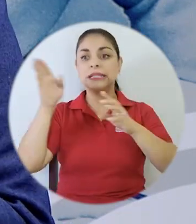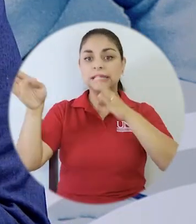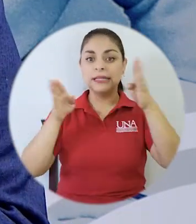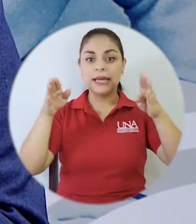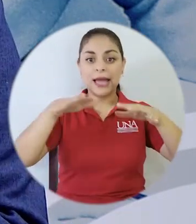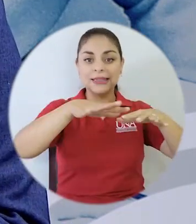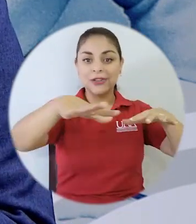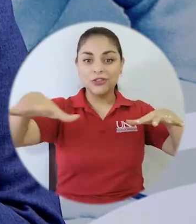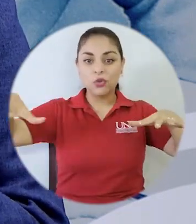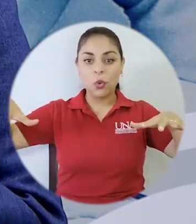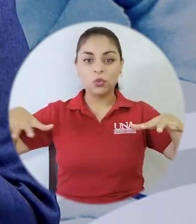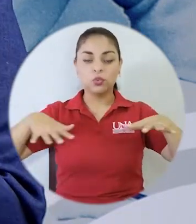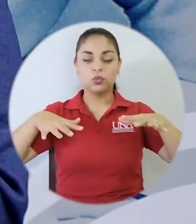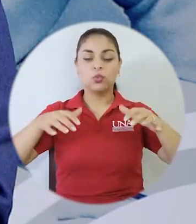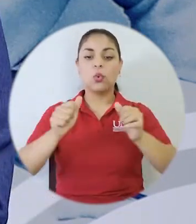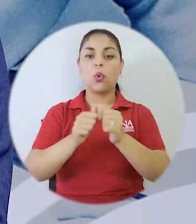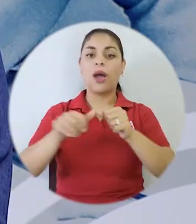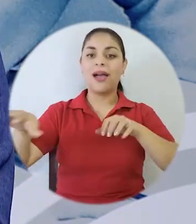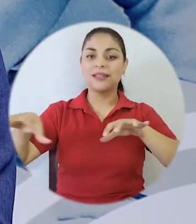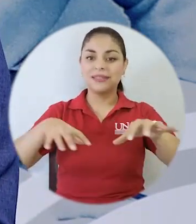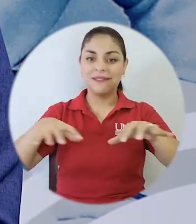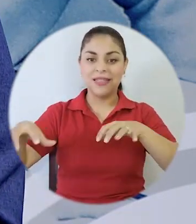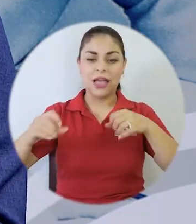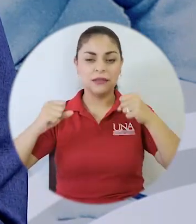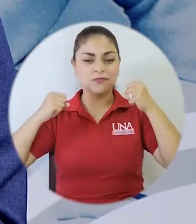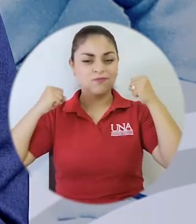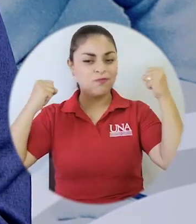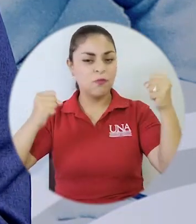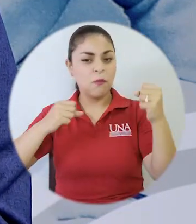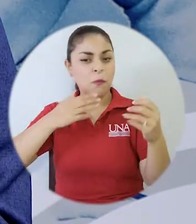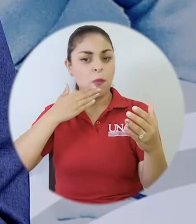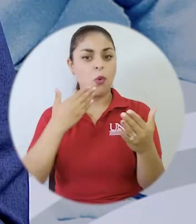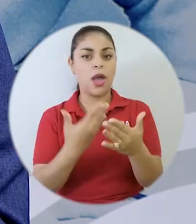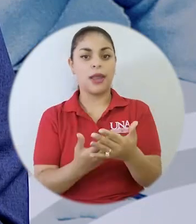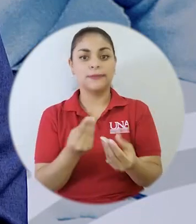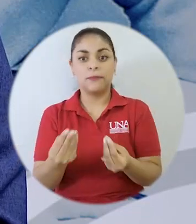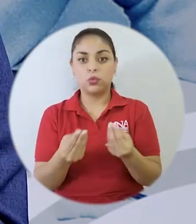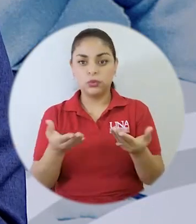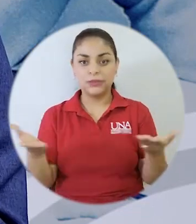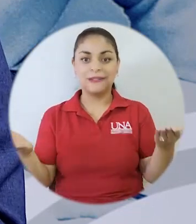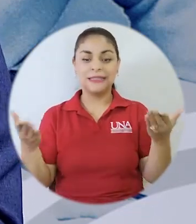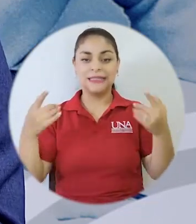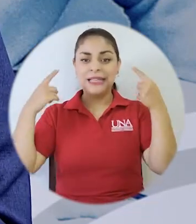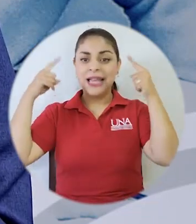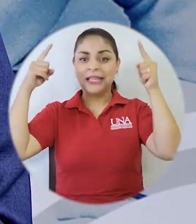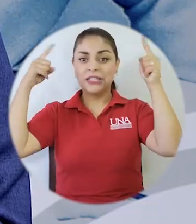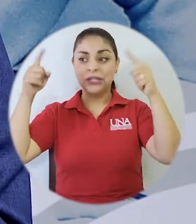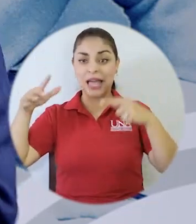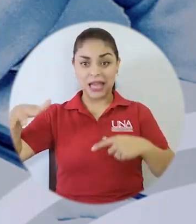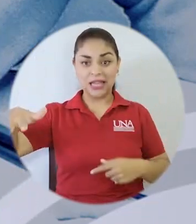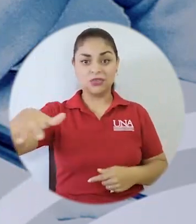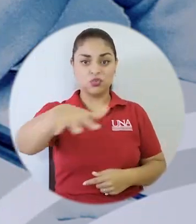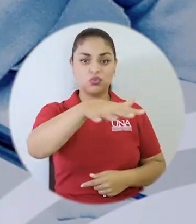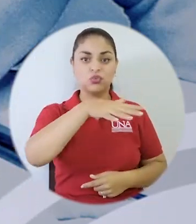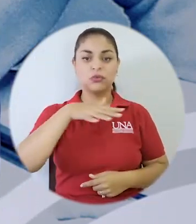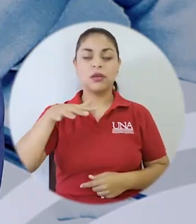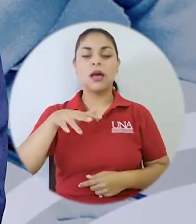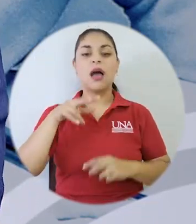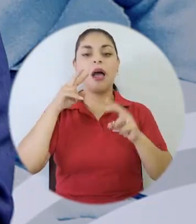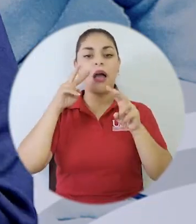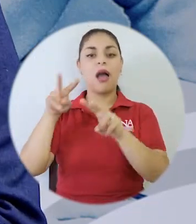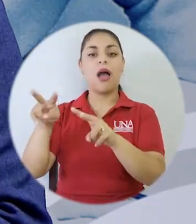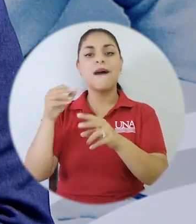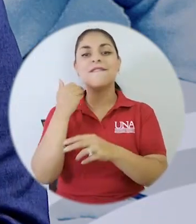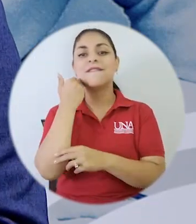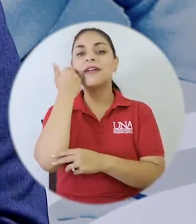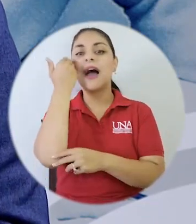los territorios con actividades potencialmente productivas y exitosas en esos territorios,